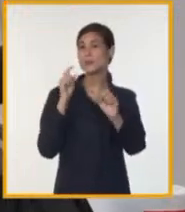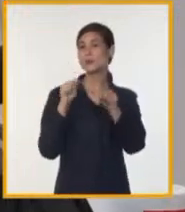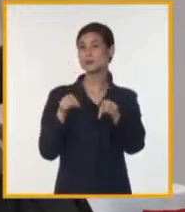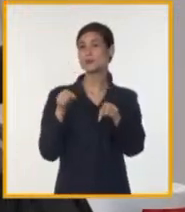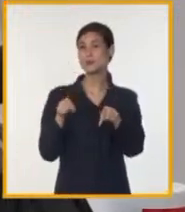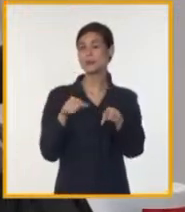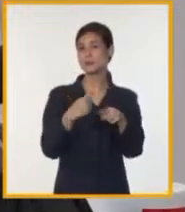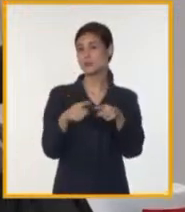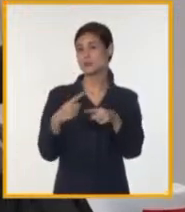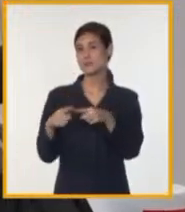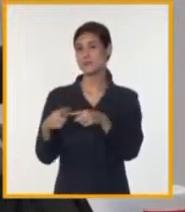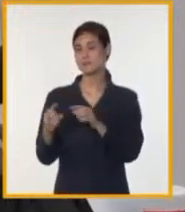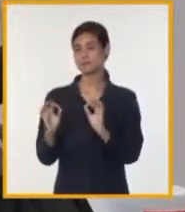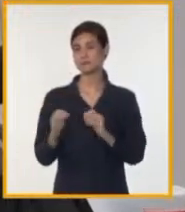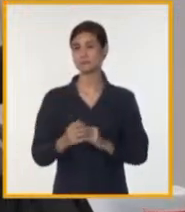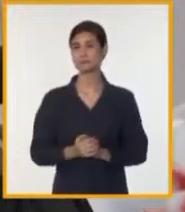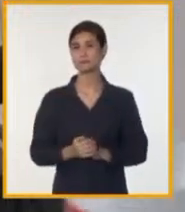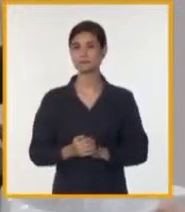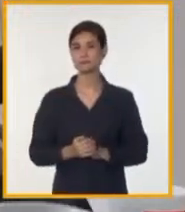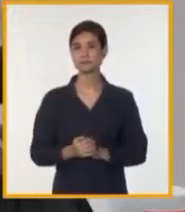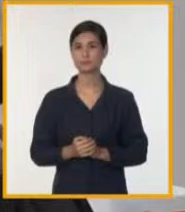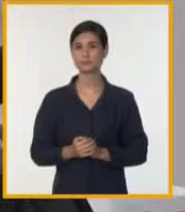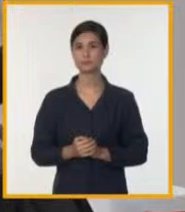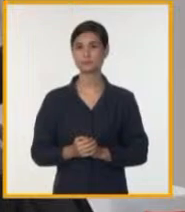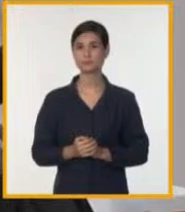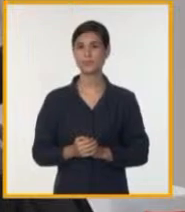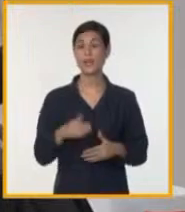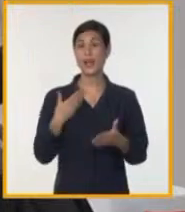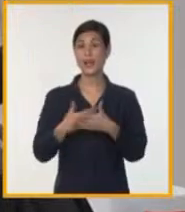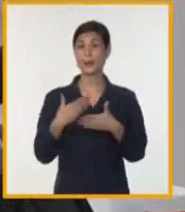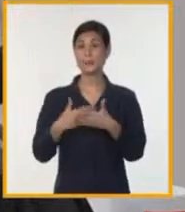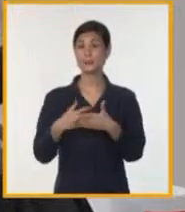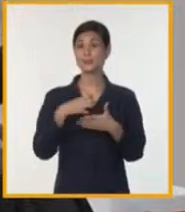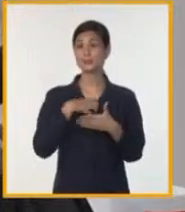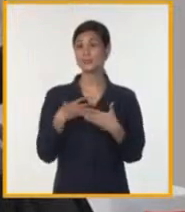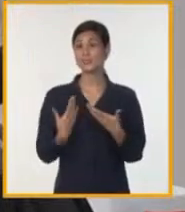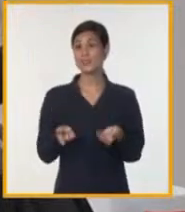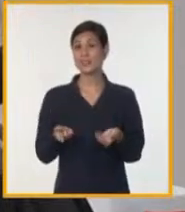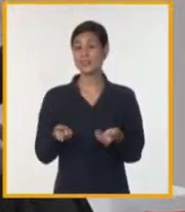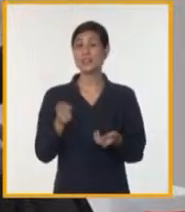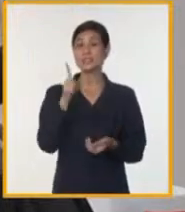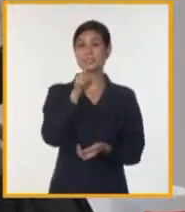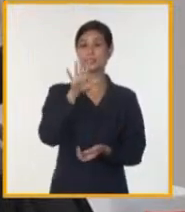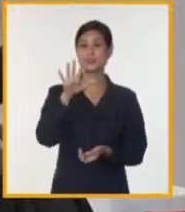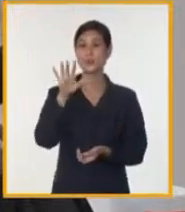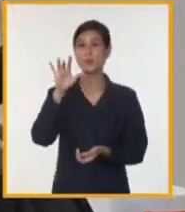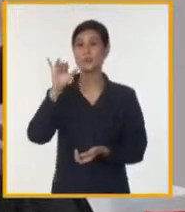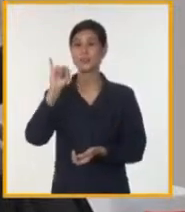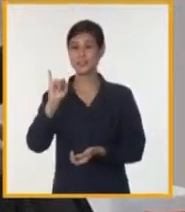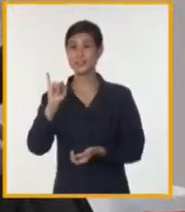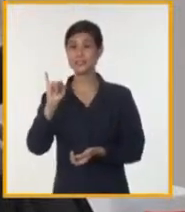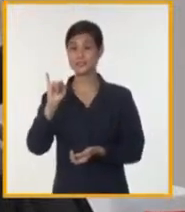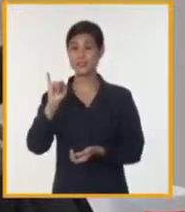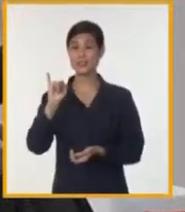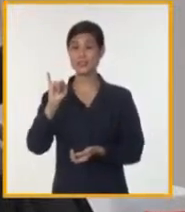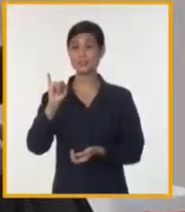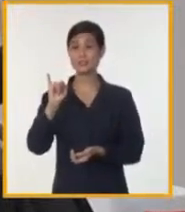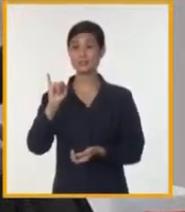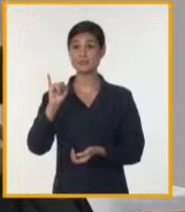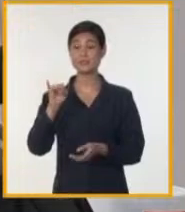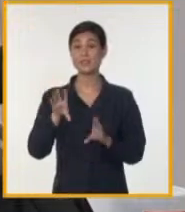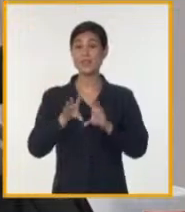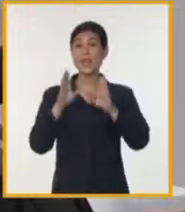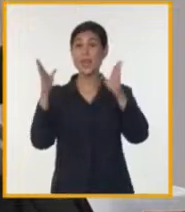activas. En un momento determinado, la empresa tuvo 156 rutas funcionando. Lo que hoy representa, así en el